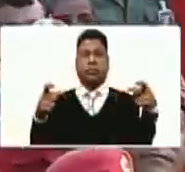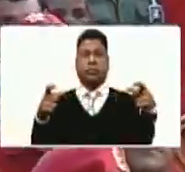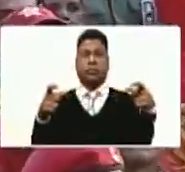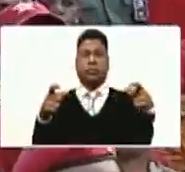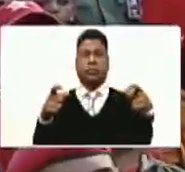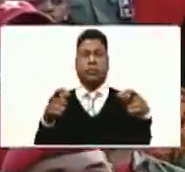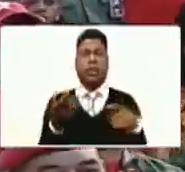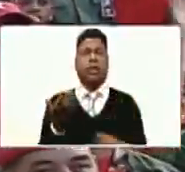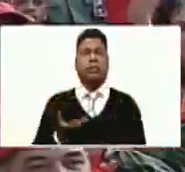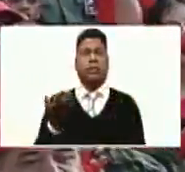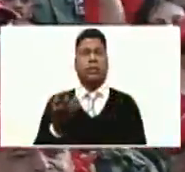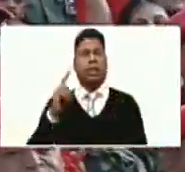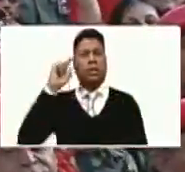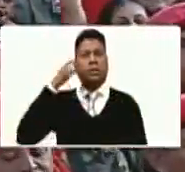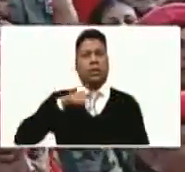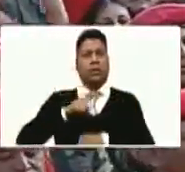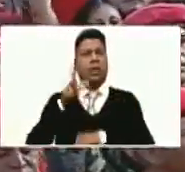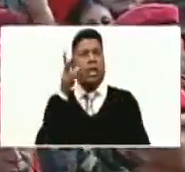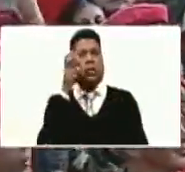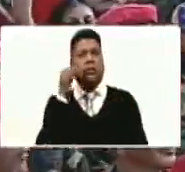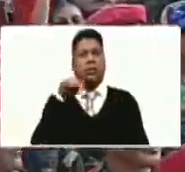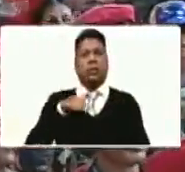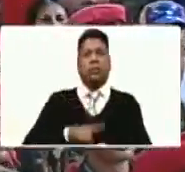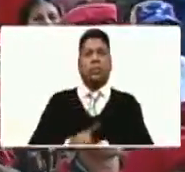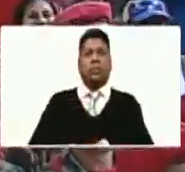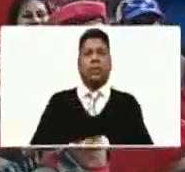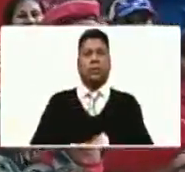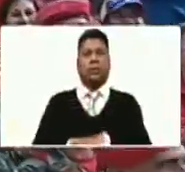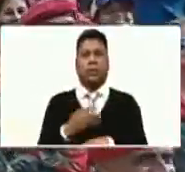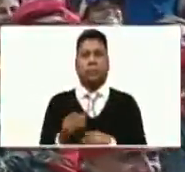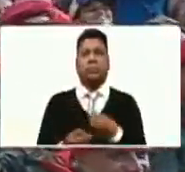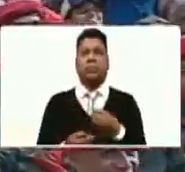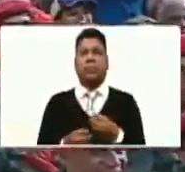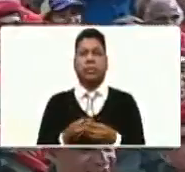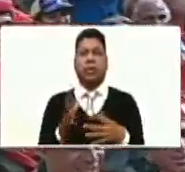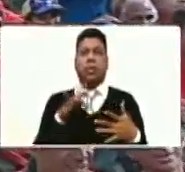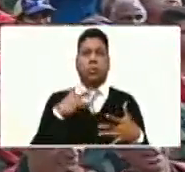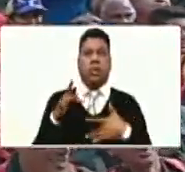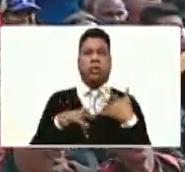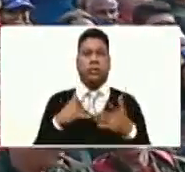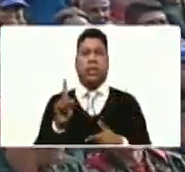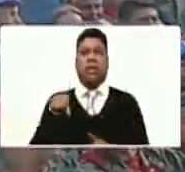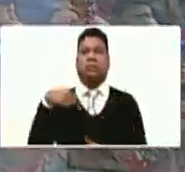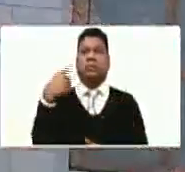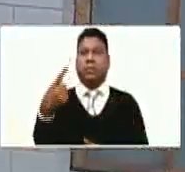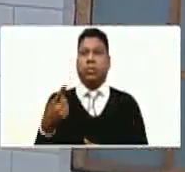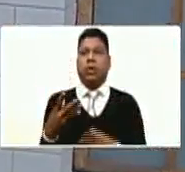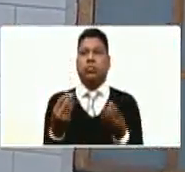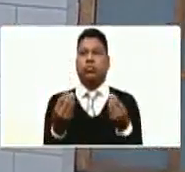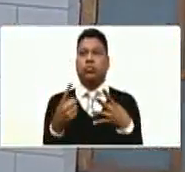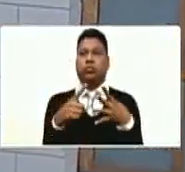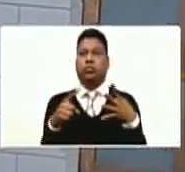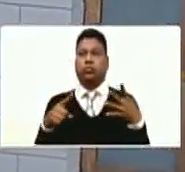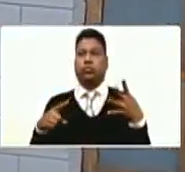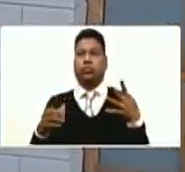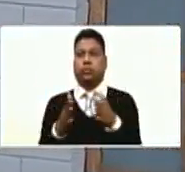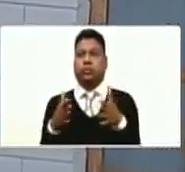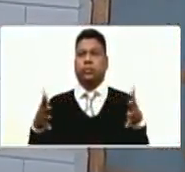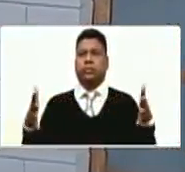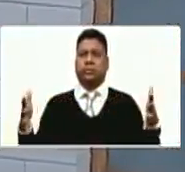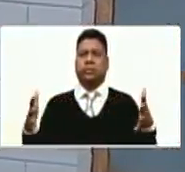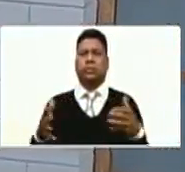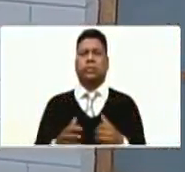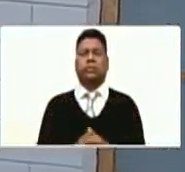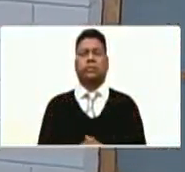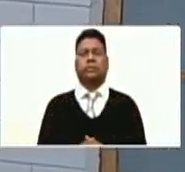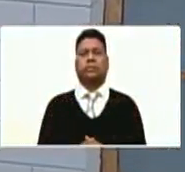es importante recalcarles que está prevista una actividad bastante intensa y en la cual